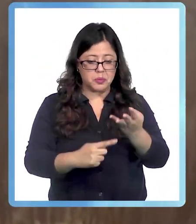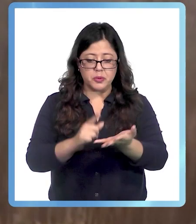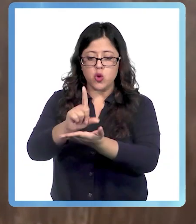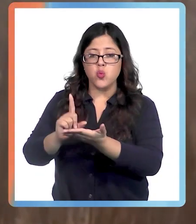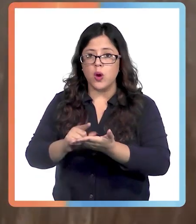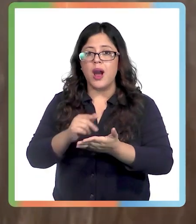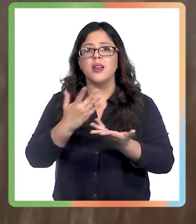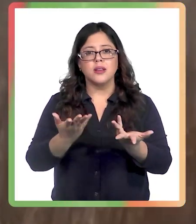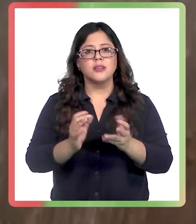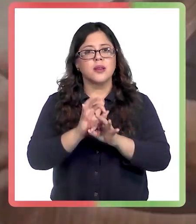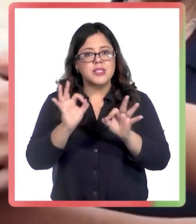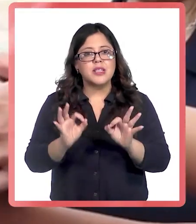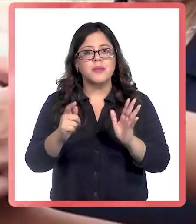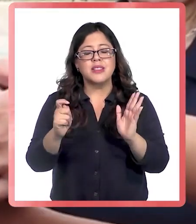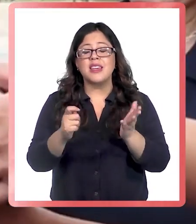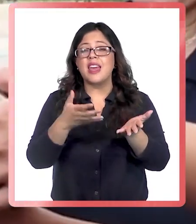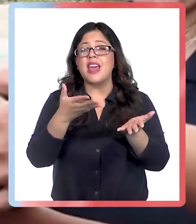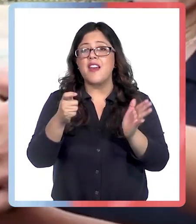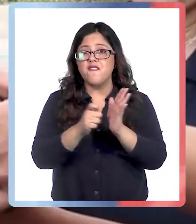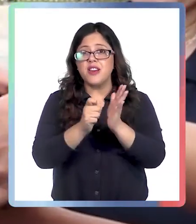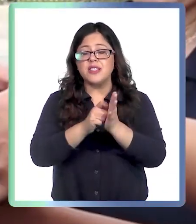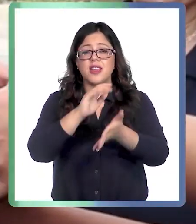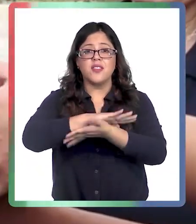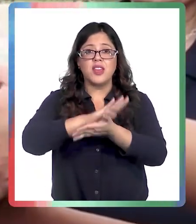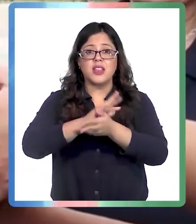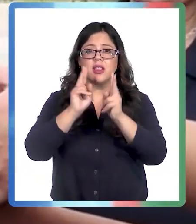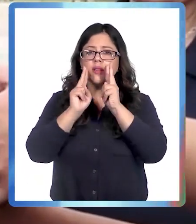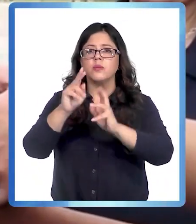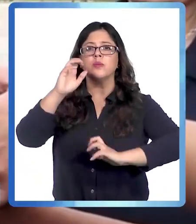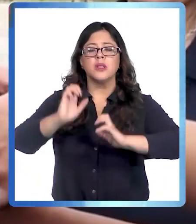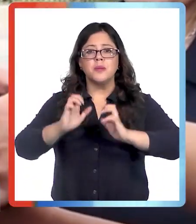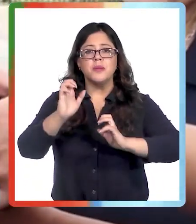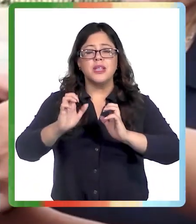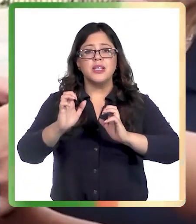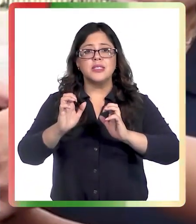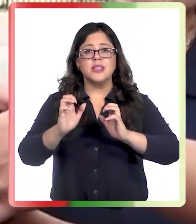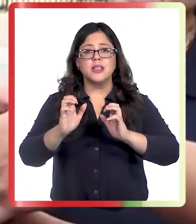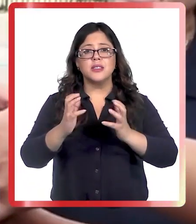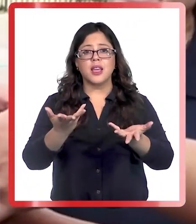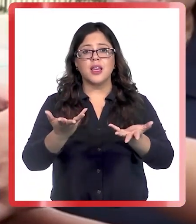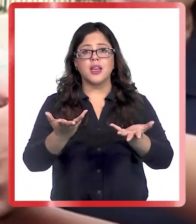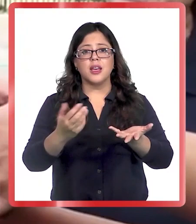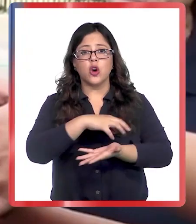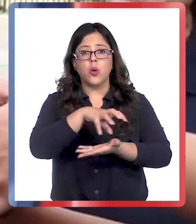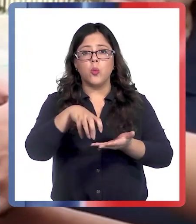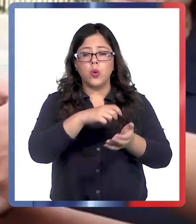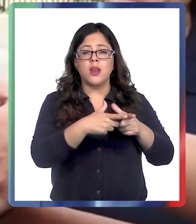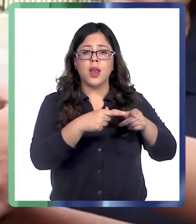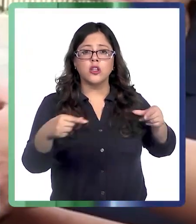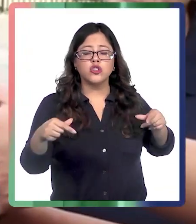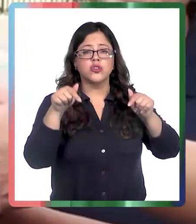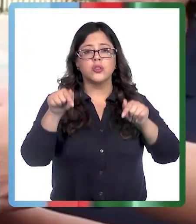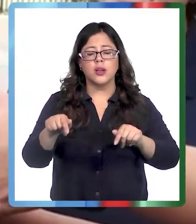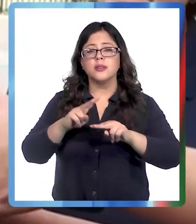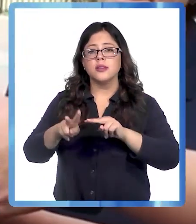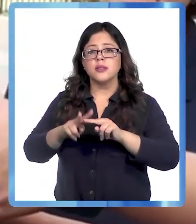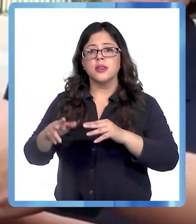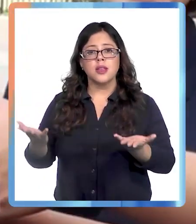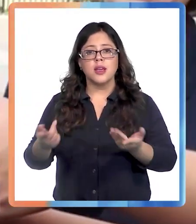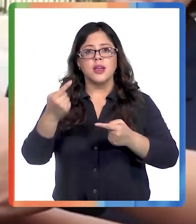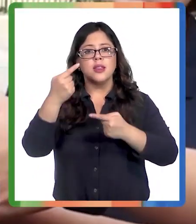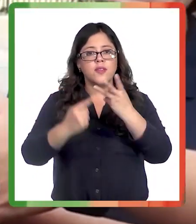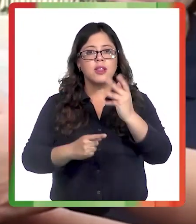sobre todo en estas festividades, logramos ver en prensa, tanto comunal como nacional, en donde se han realizado